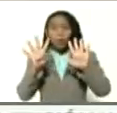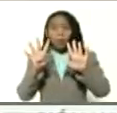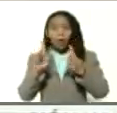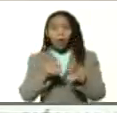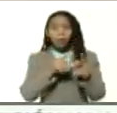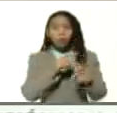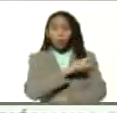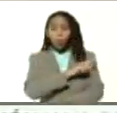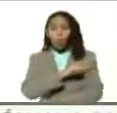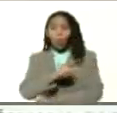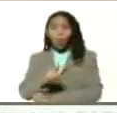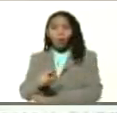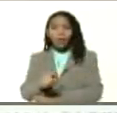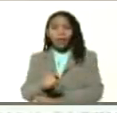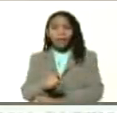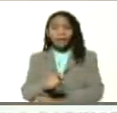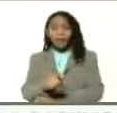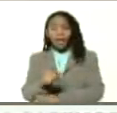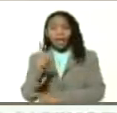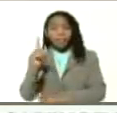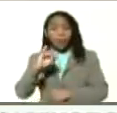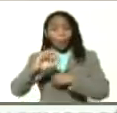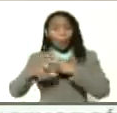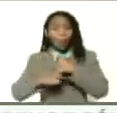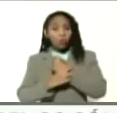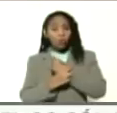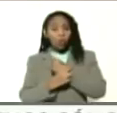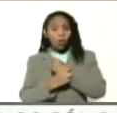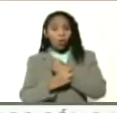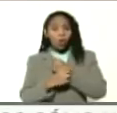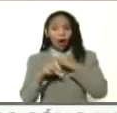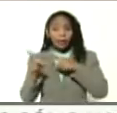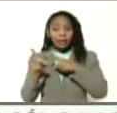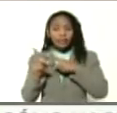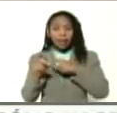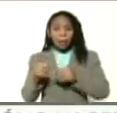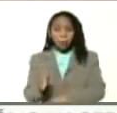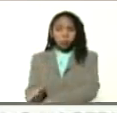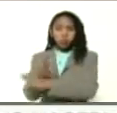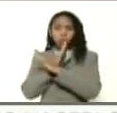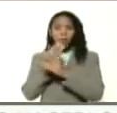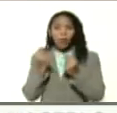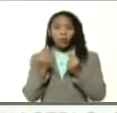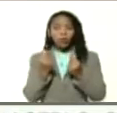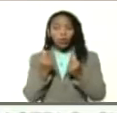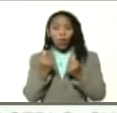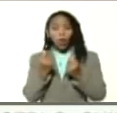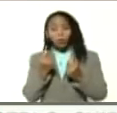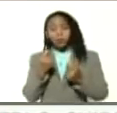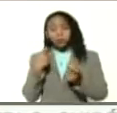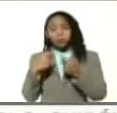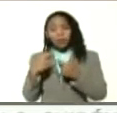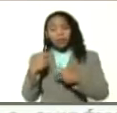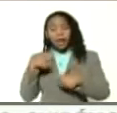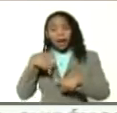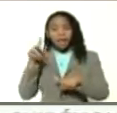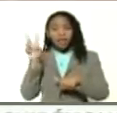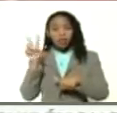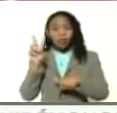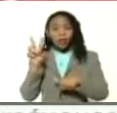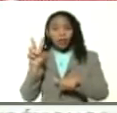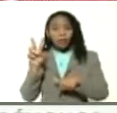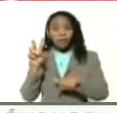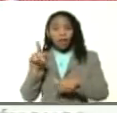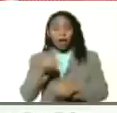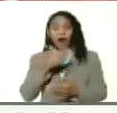orden del criminal Juan Guaidó, se habían bloqueado recursos financieros líquidos de Venezuela. dirige